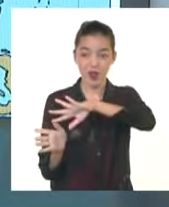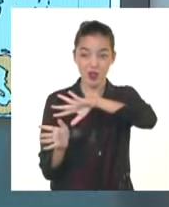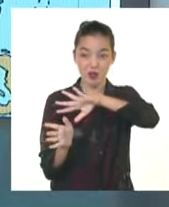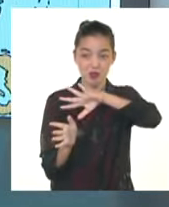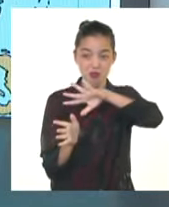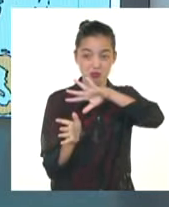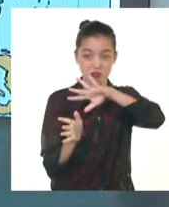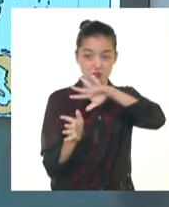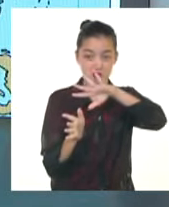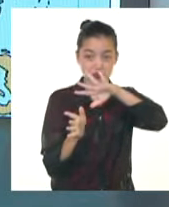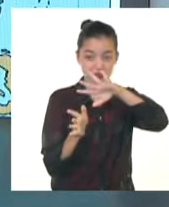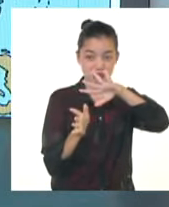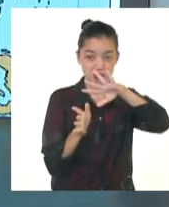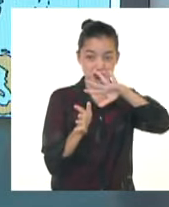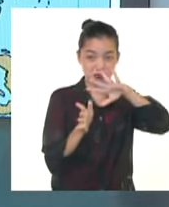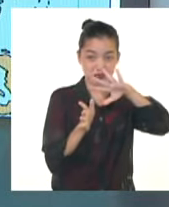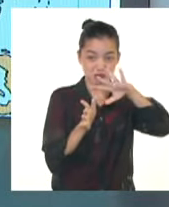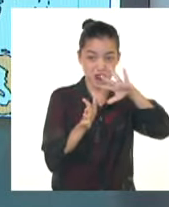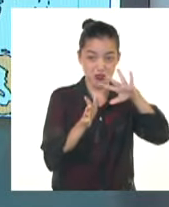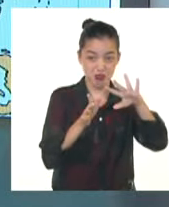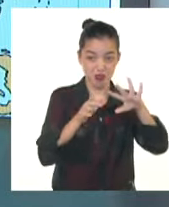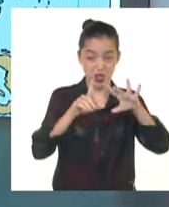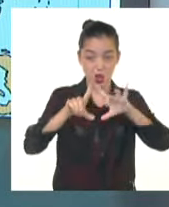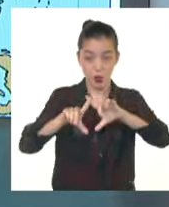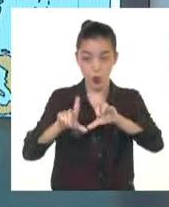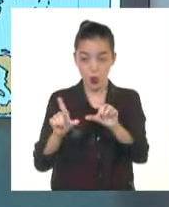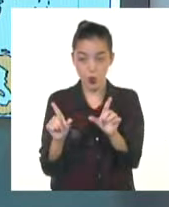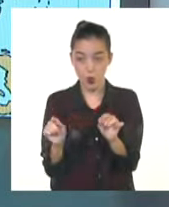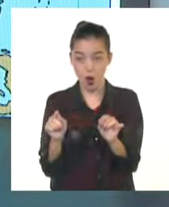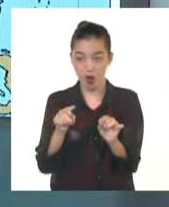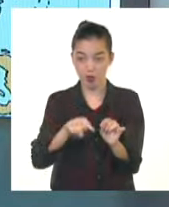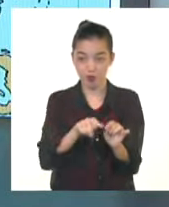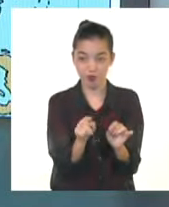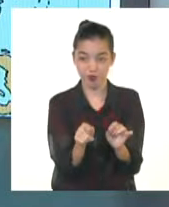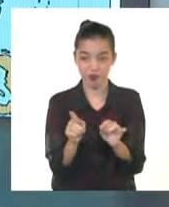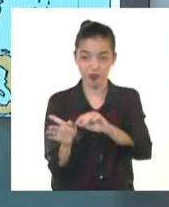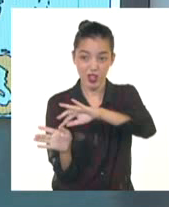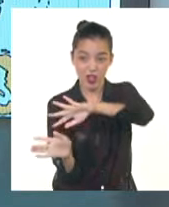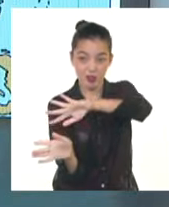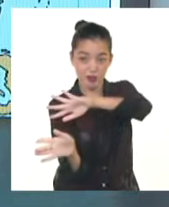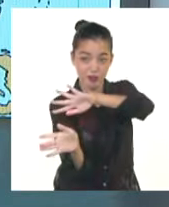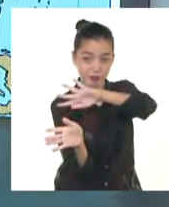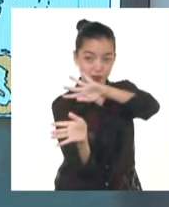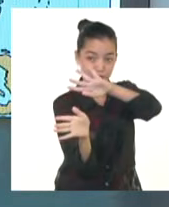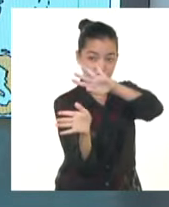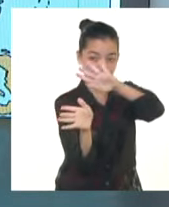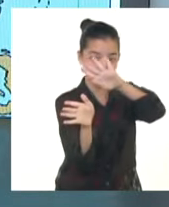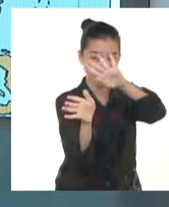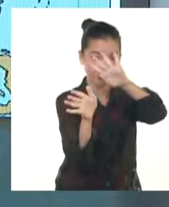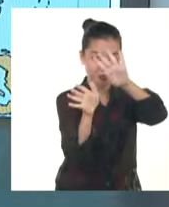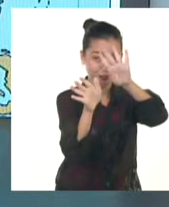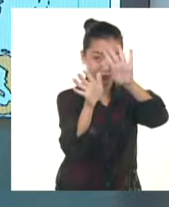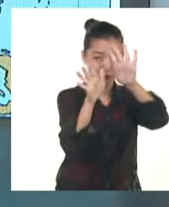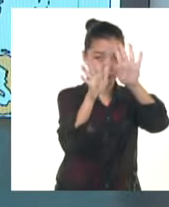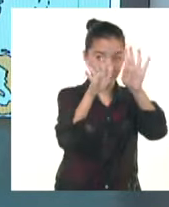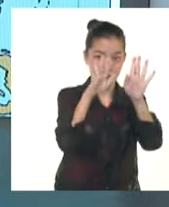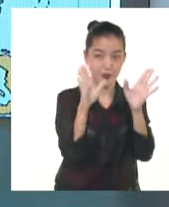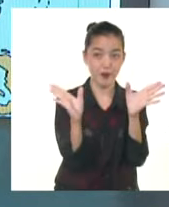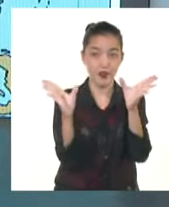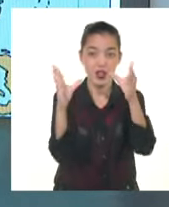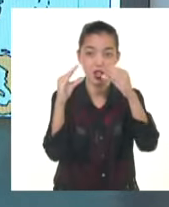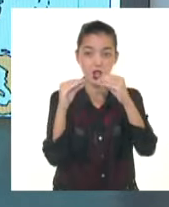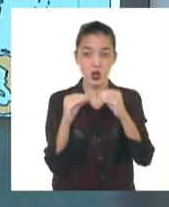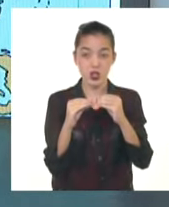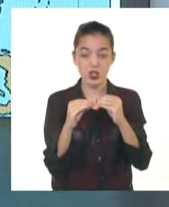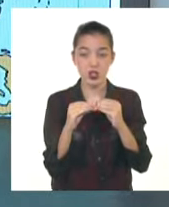esta zona, donde va a estar aproximadamente durante el día de hoy y también la jornada de mañana, va a ganar en intensidad y durante la noche de hoy pudiera ya convertirse en la